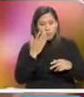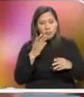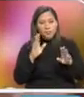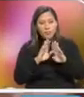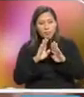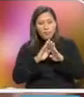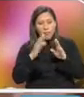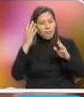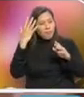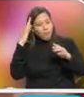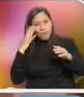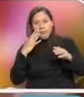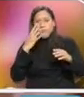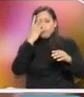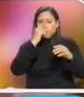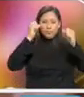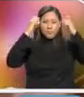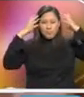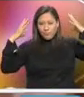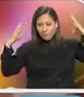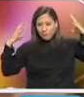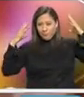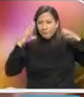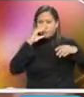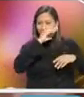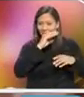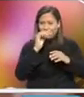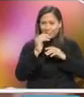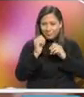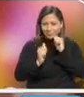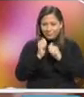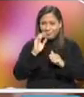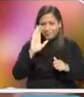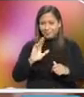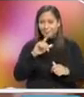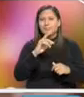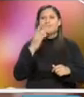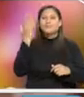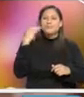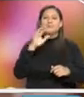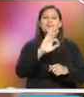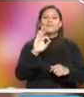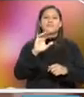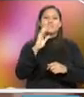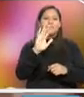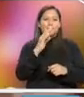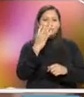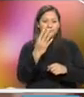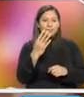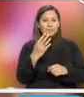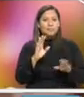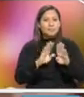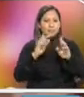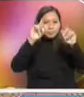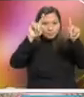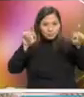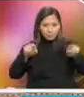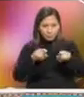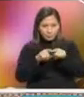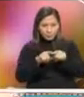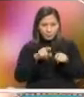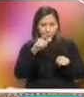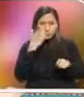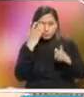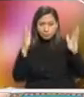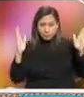de impacto, que estamos viendo melenas afros, que nos recuerdan al estudio 54, tendrían que ser capas redondas. Si lo que quieren